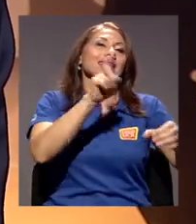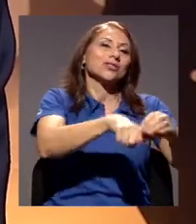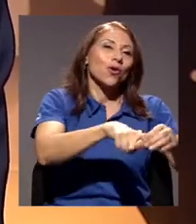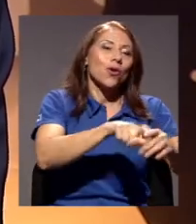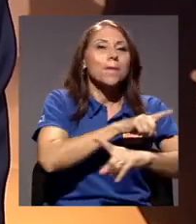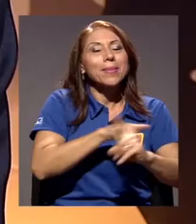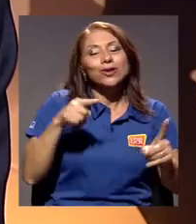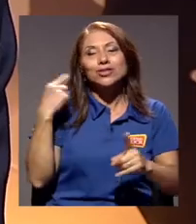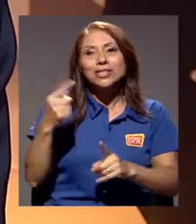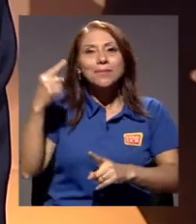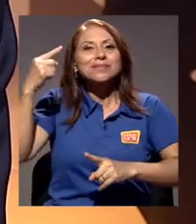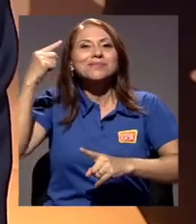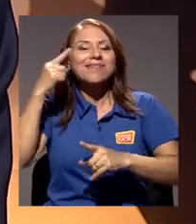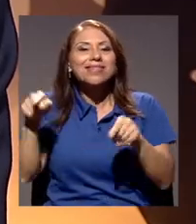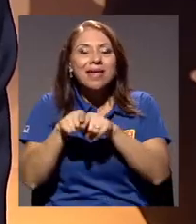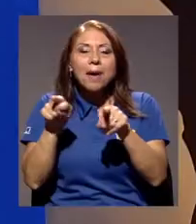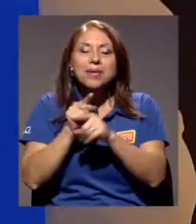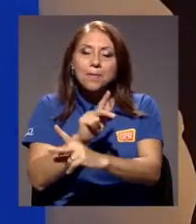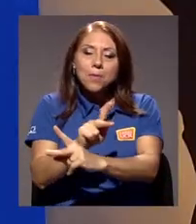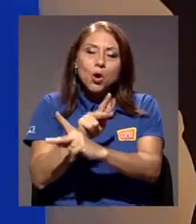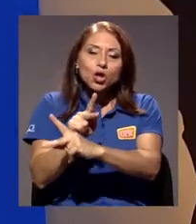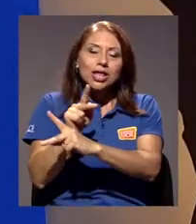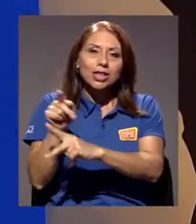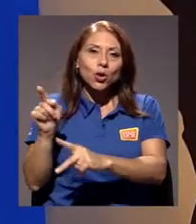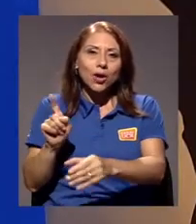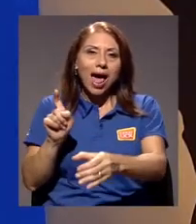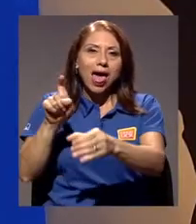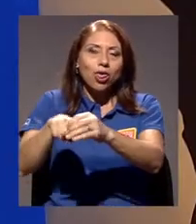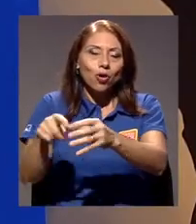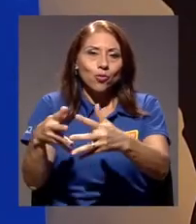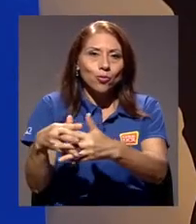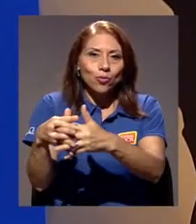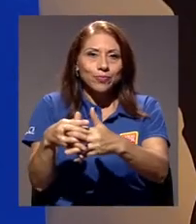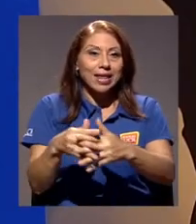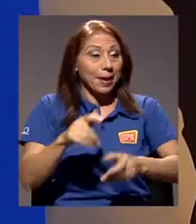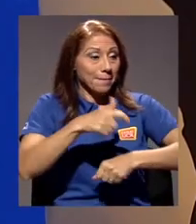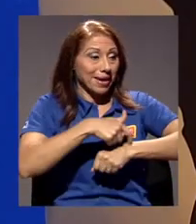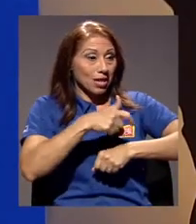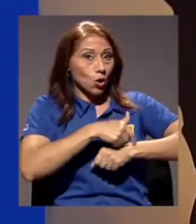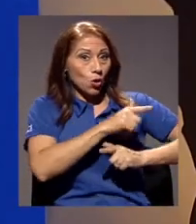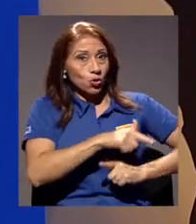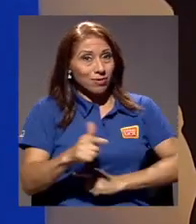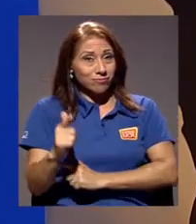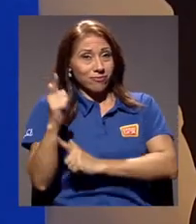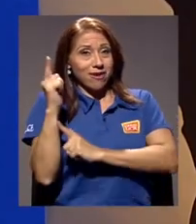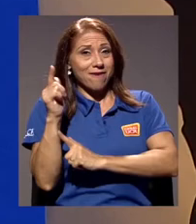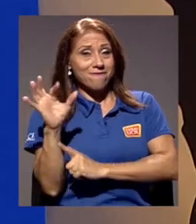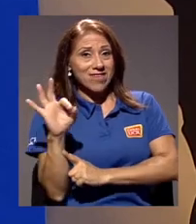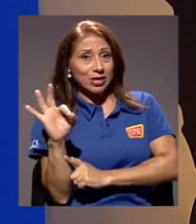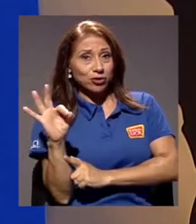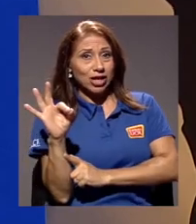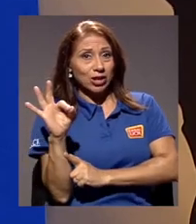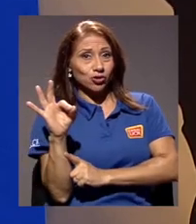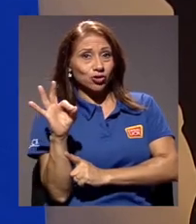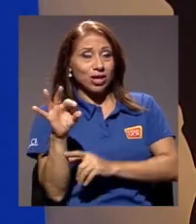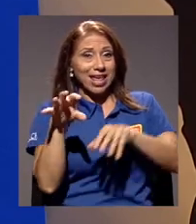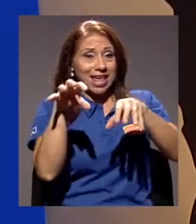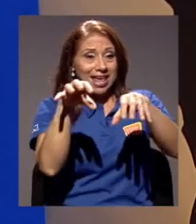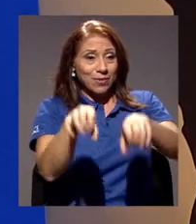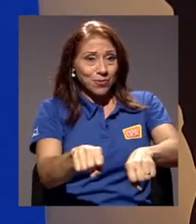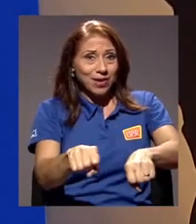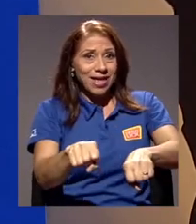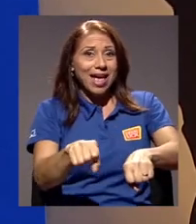la otra variante que era protectora en el periódico de los filibusteros de los invasores que apareció en granada en